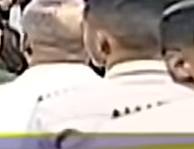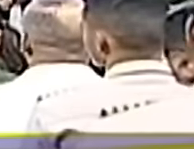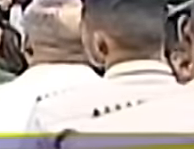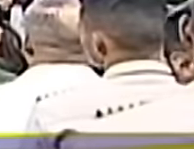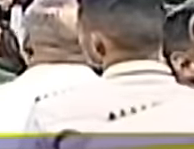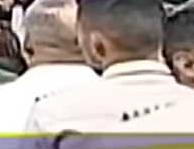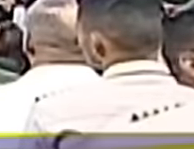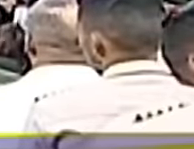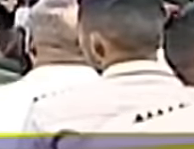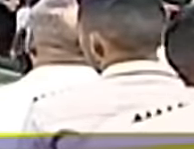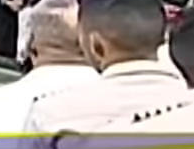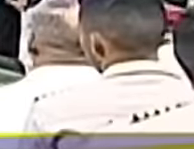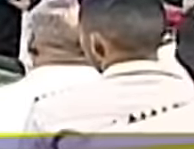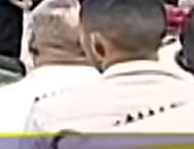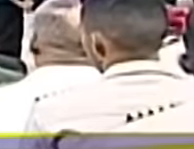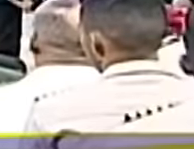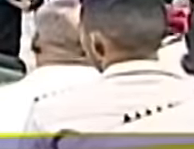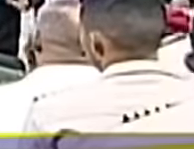También